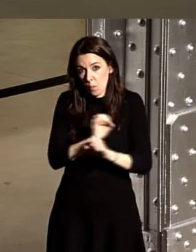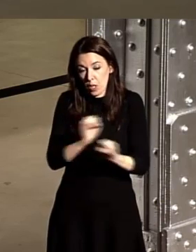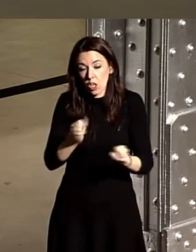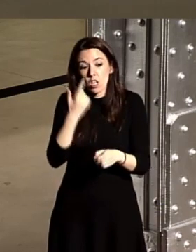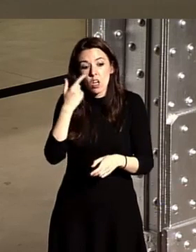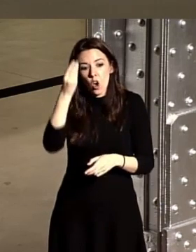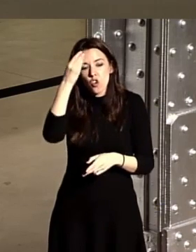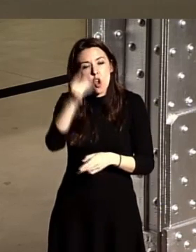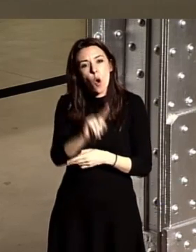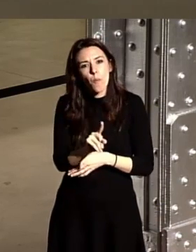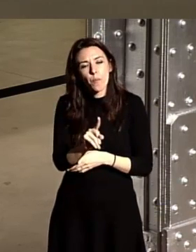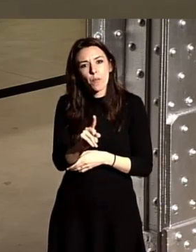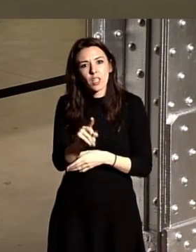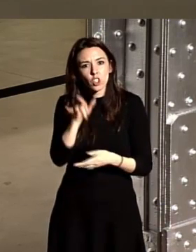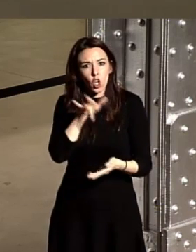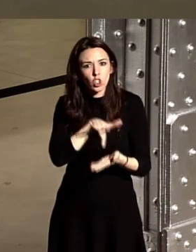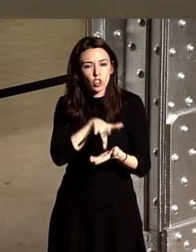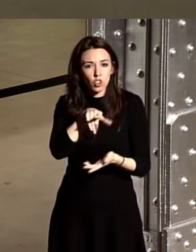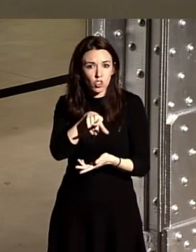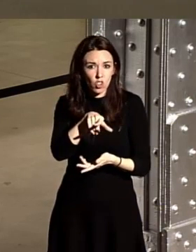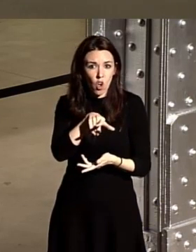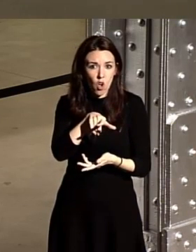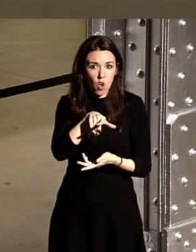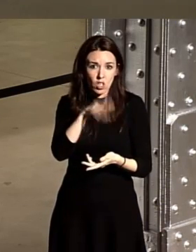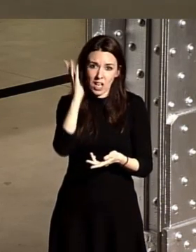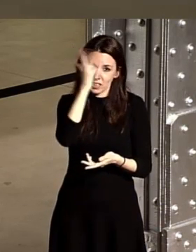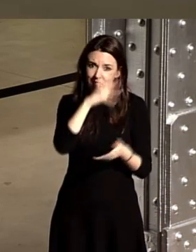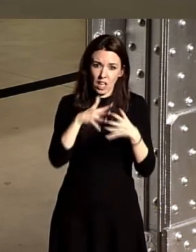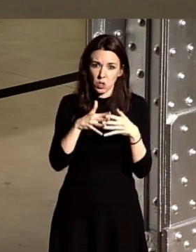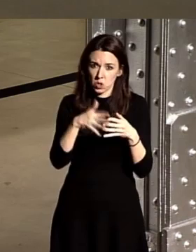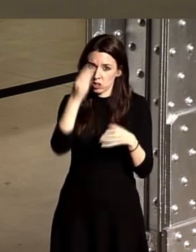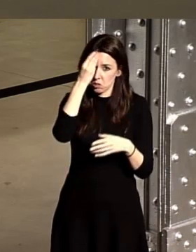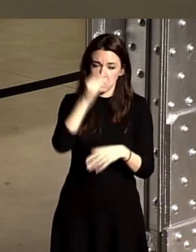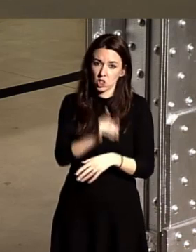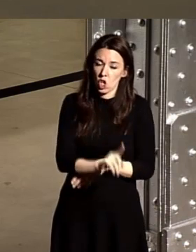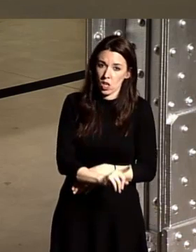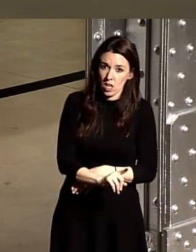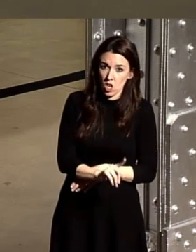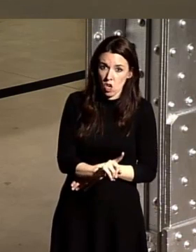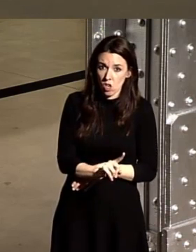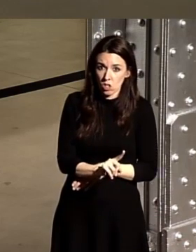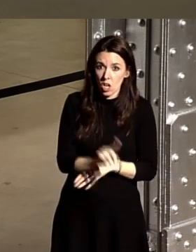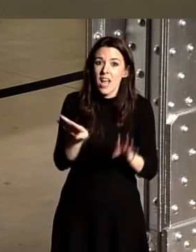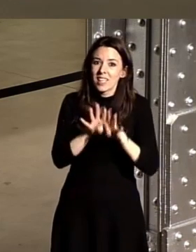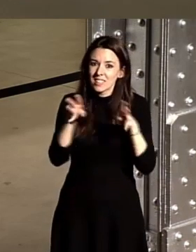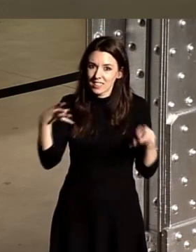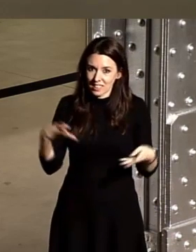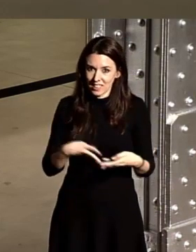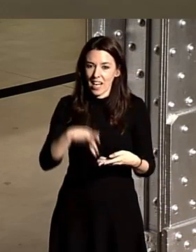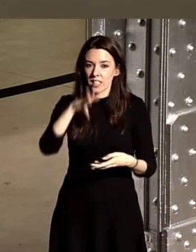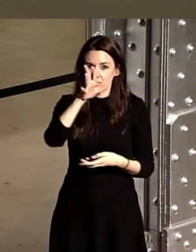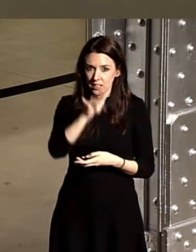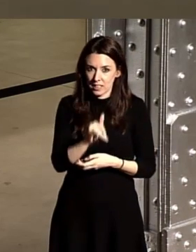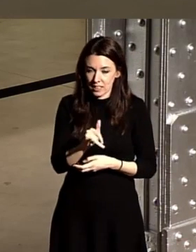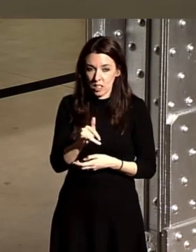no creo que eso pasaría en los Estados Unidos, realmente. En el Internet sí, pero no.